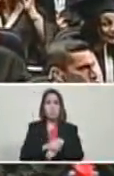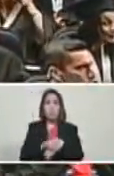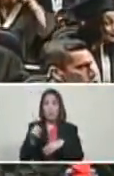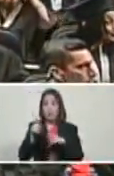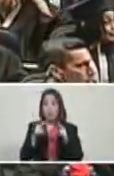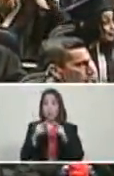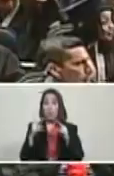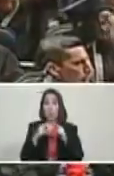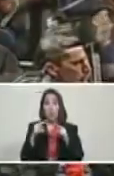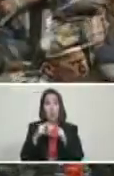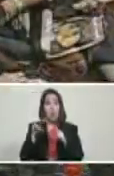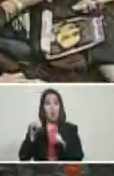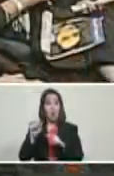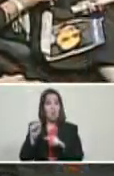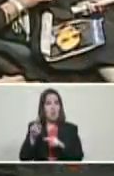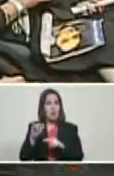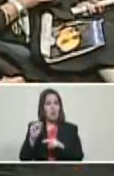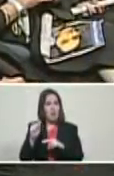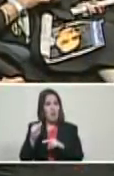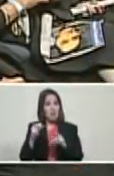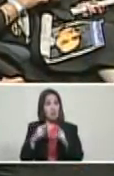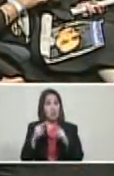conozco, María, aunque tú no sepas que yo te conozco.